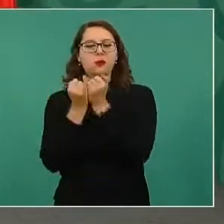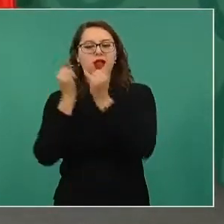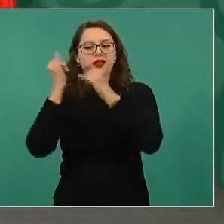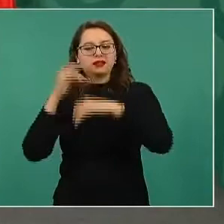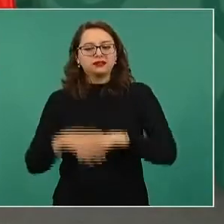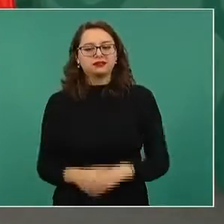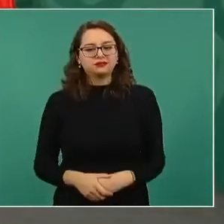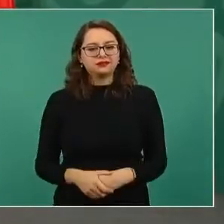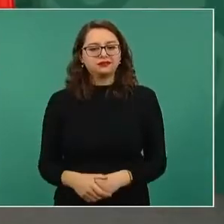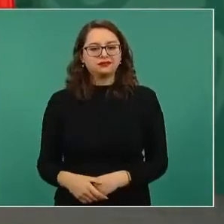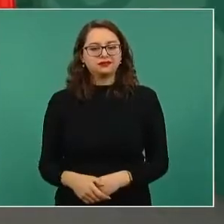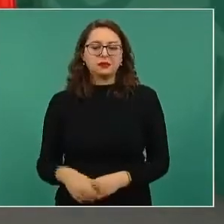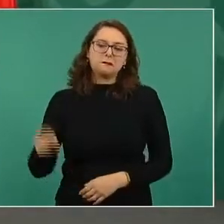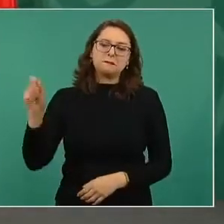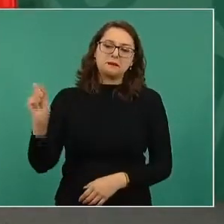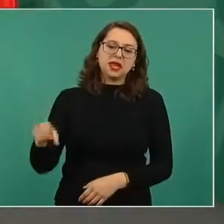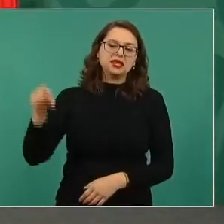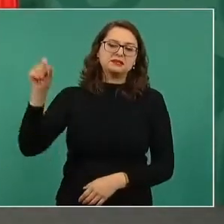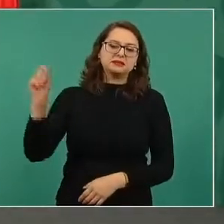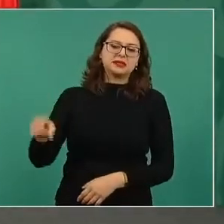que era lo mismo.